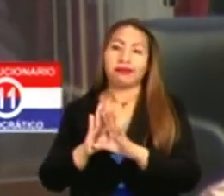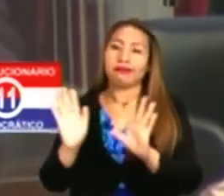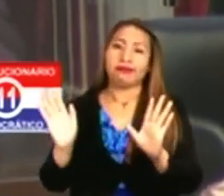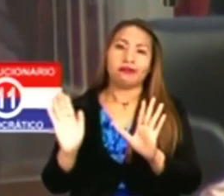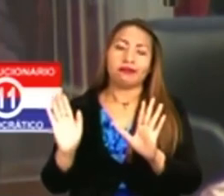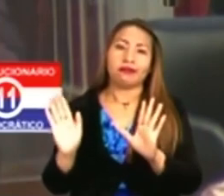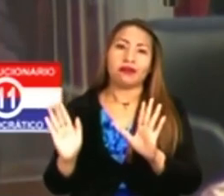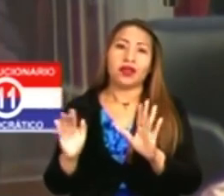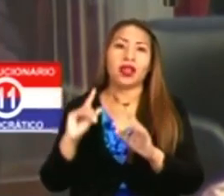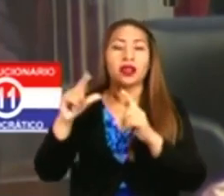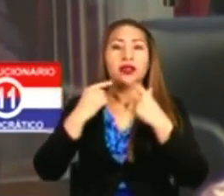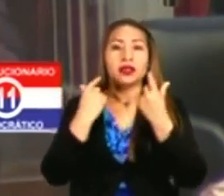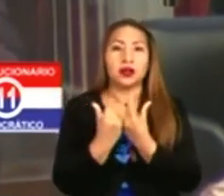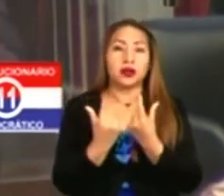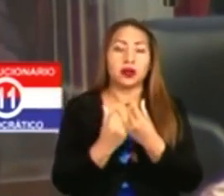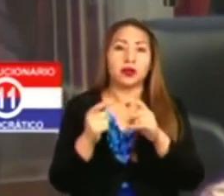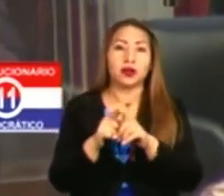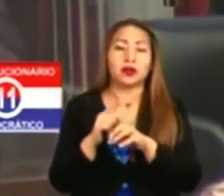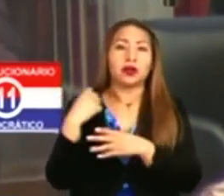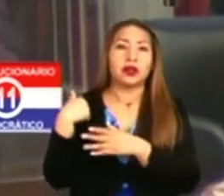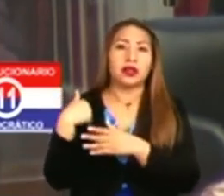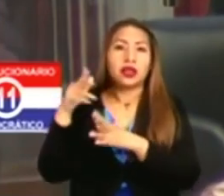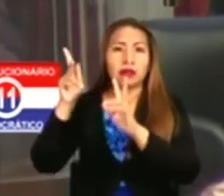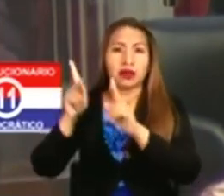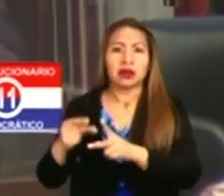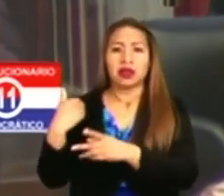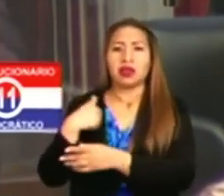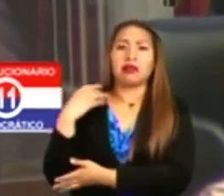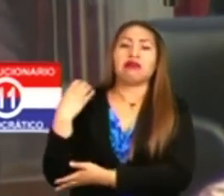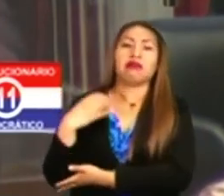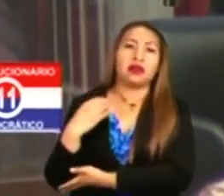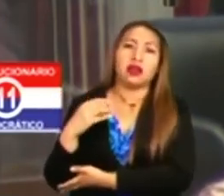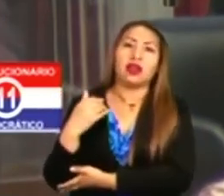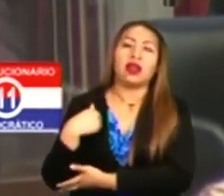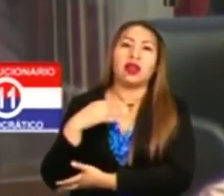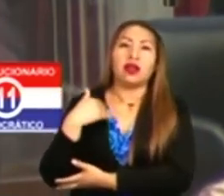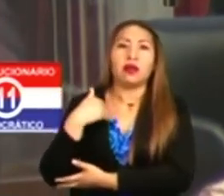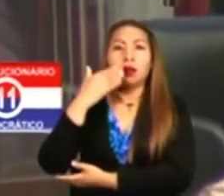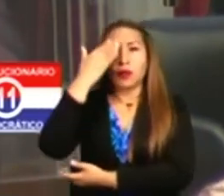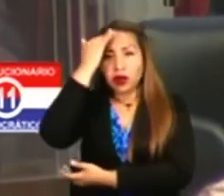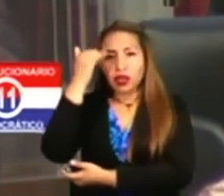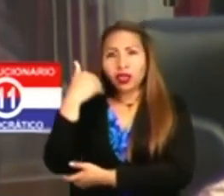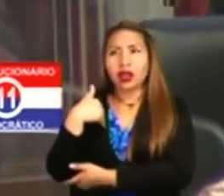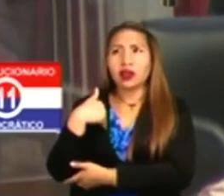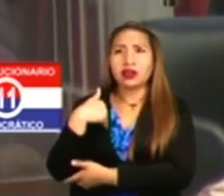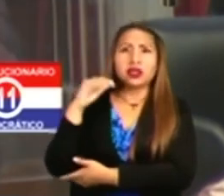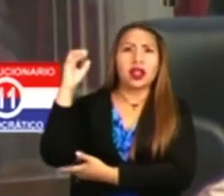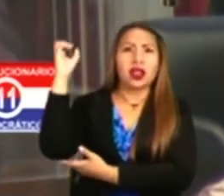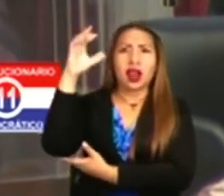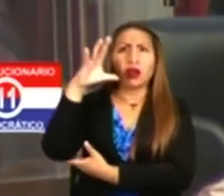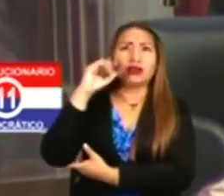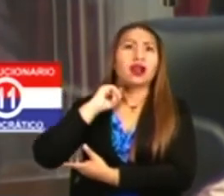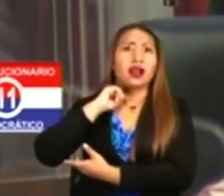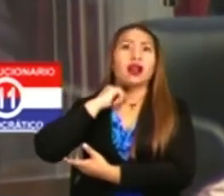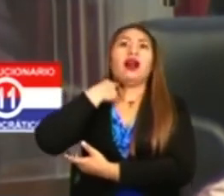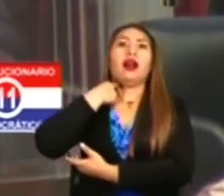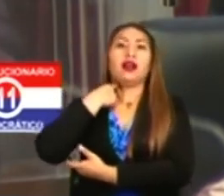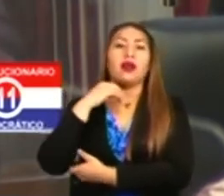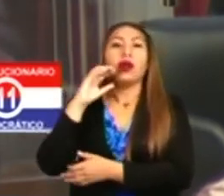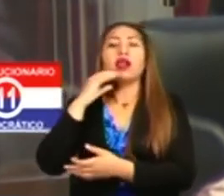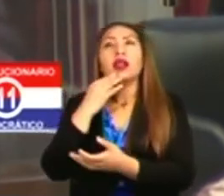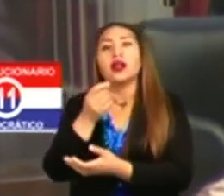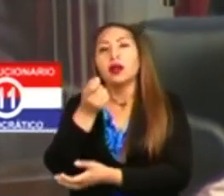eso que tenemos las mafias de la luz eléctrica, las mafias de los medicamentos, las mafias del transporte, las